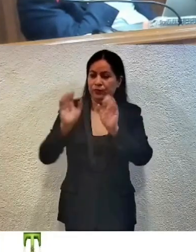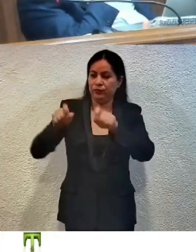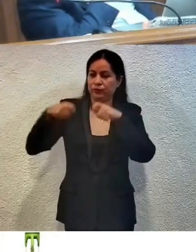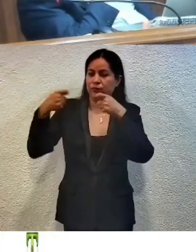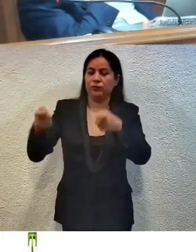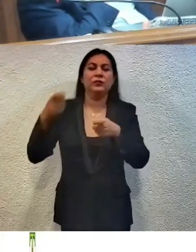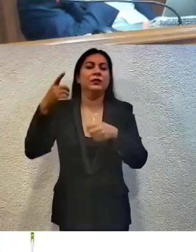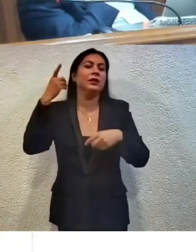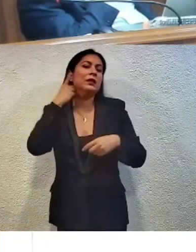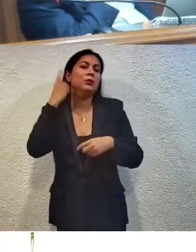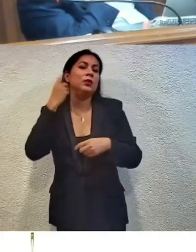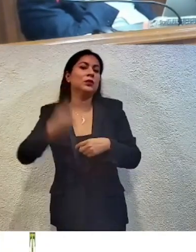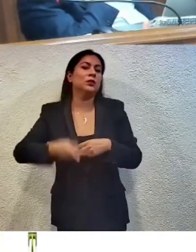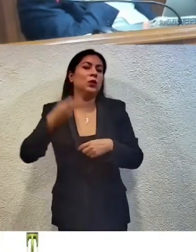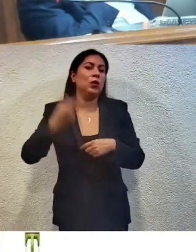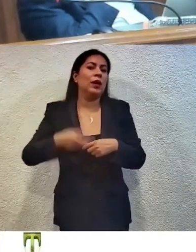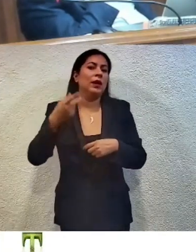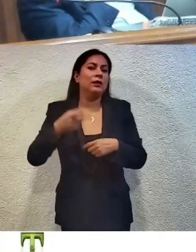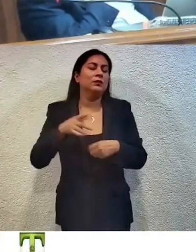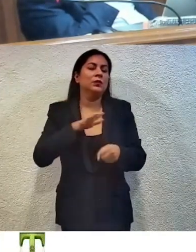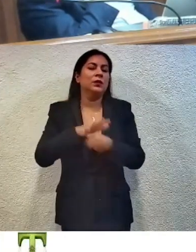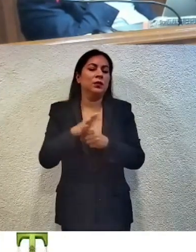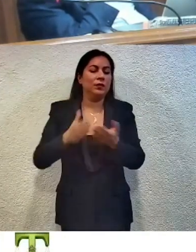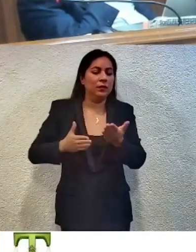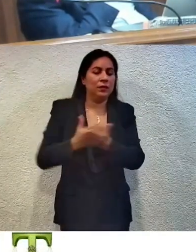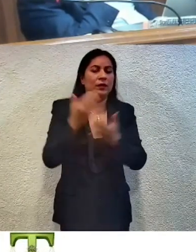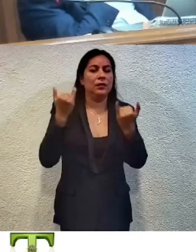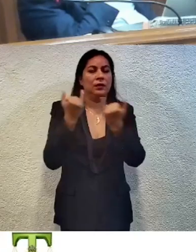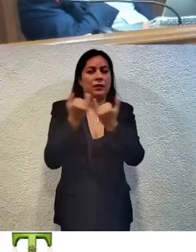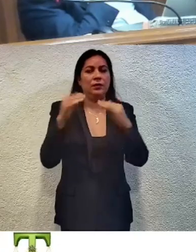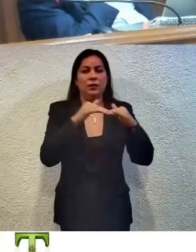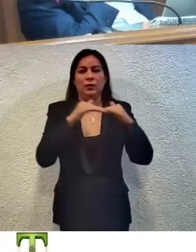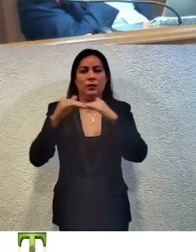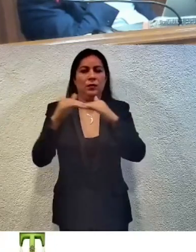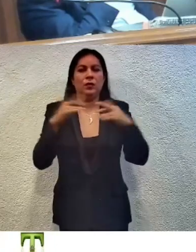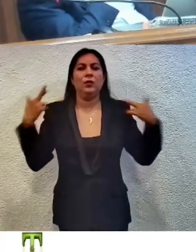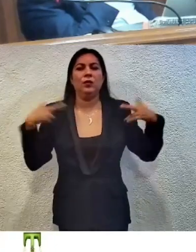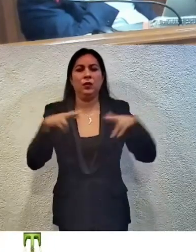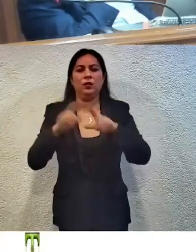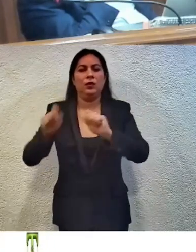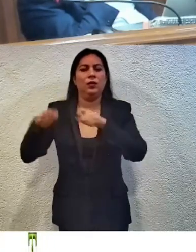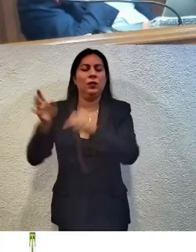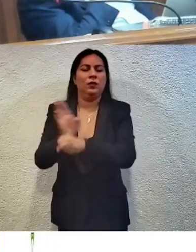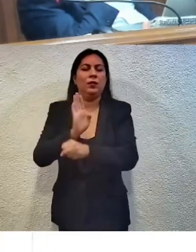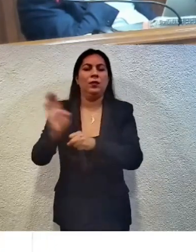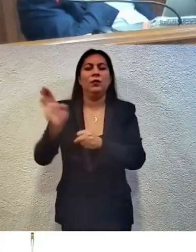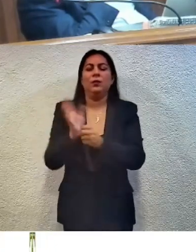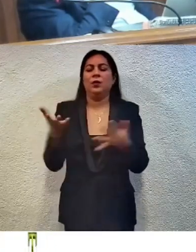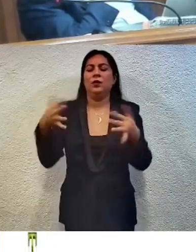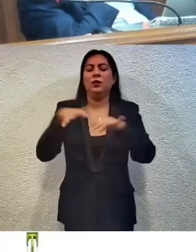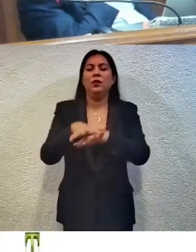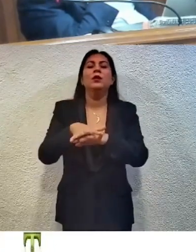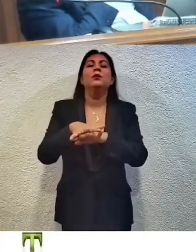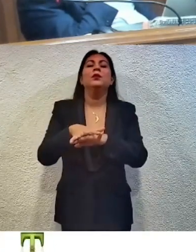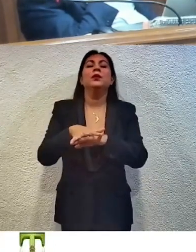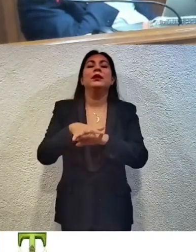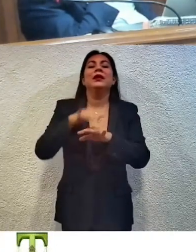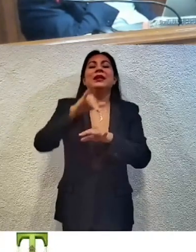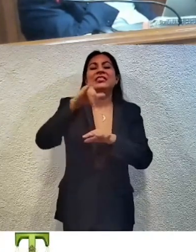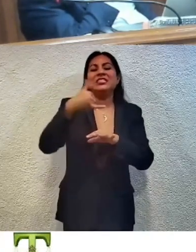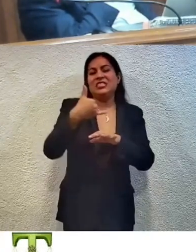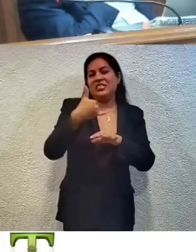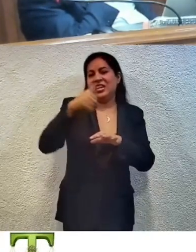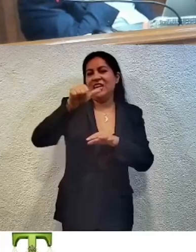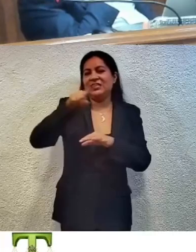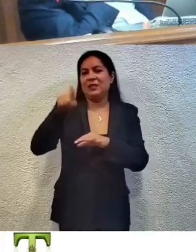de diputaciones locales por el principio de representación proporcional otorgada a favor de la fórmula integrada por las ciudadanas Yasmín de la